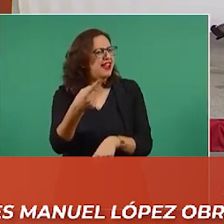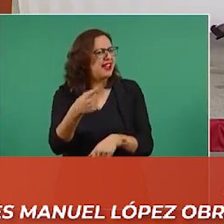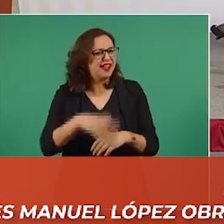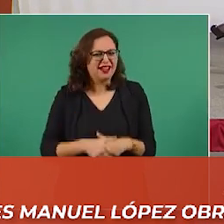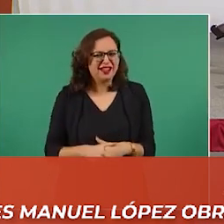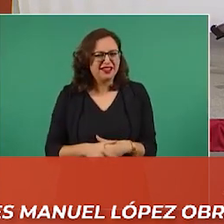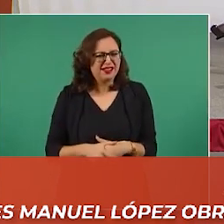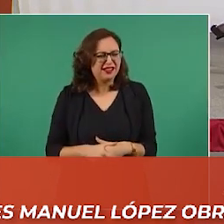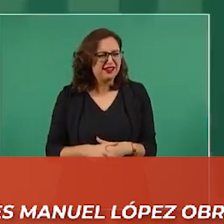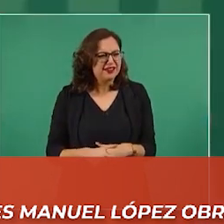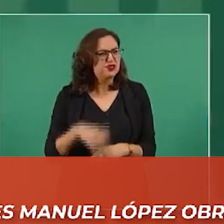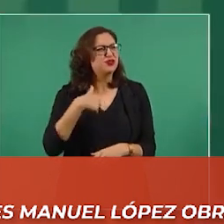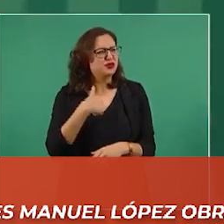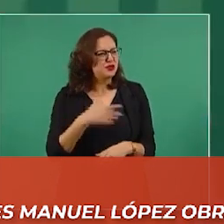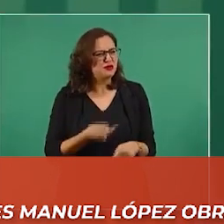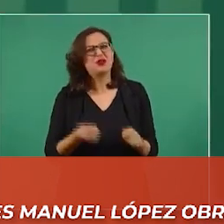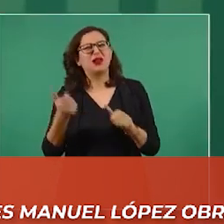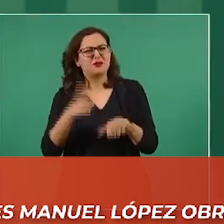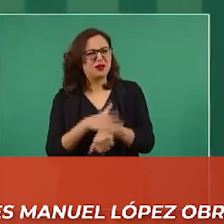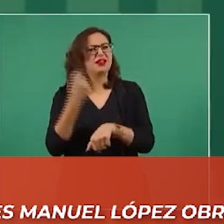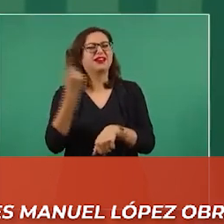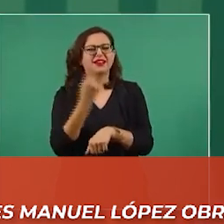Ah.